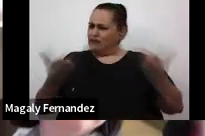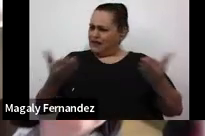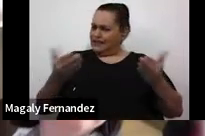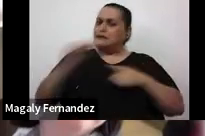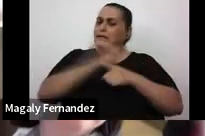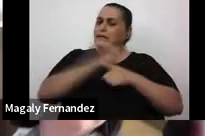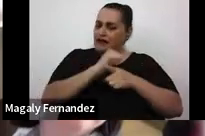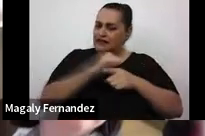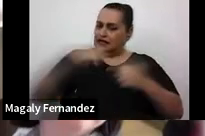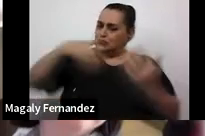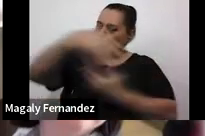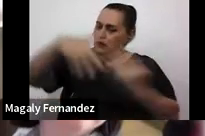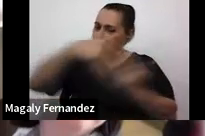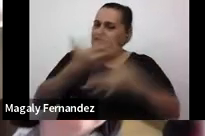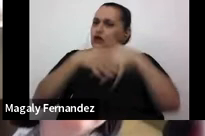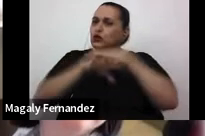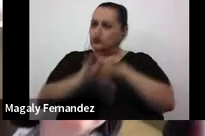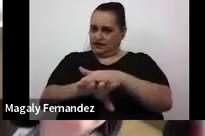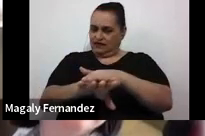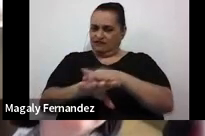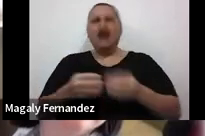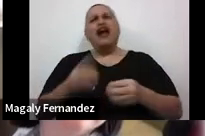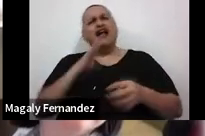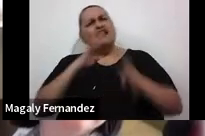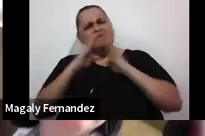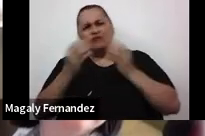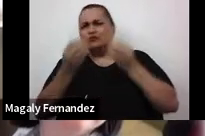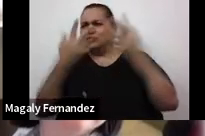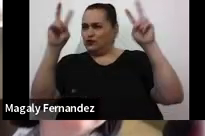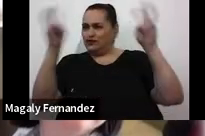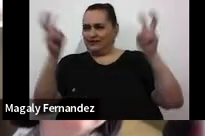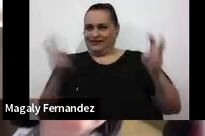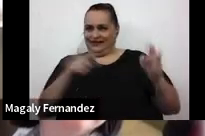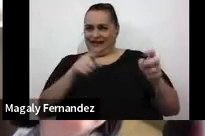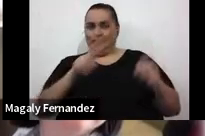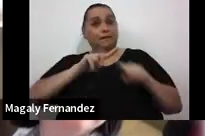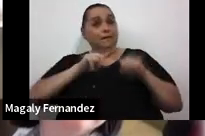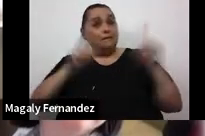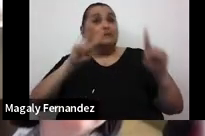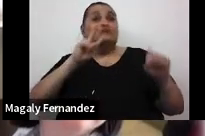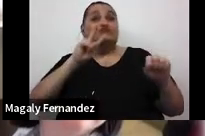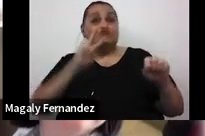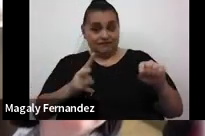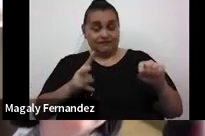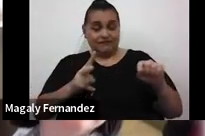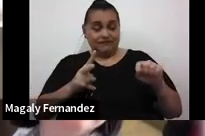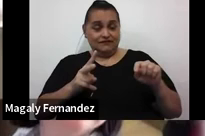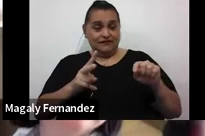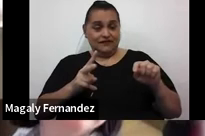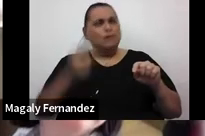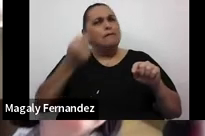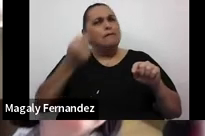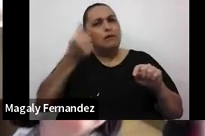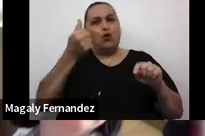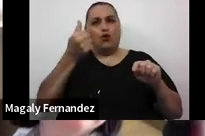para una convivencia inclusiva mucho se habla sobre el tema pero en realidad es poco